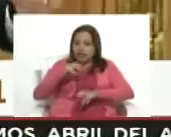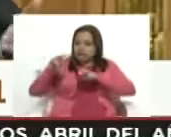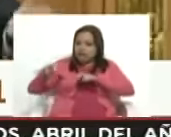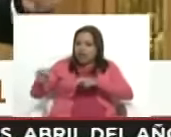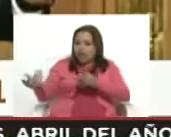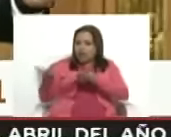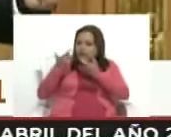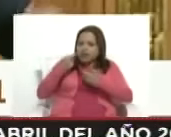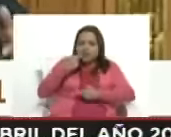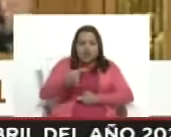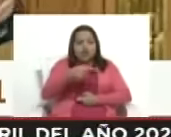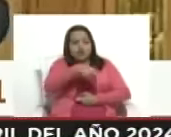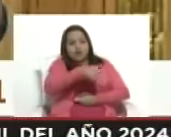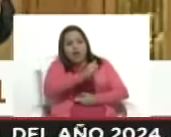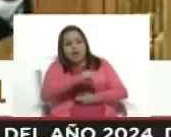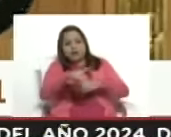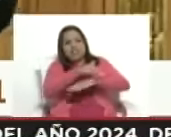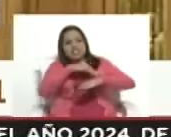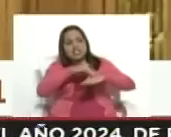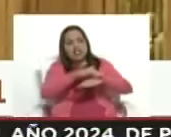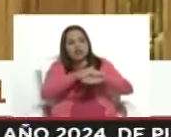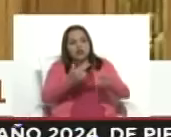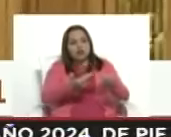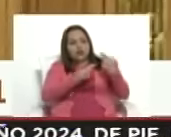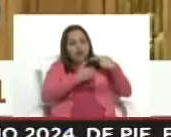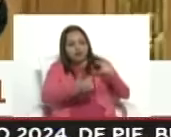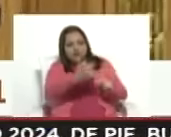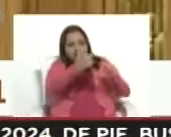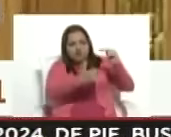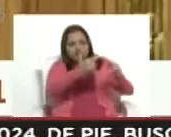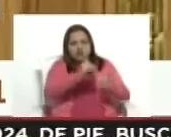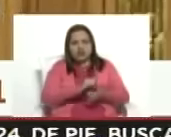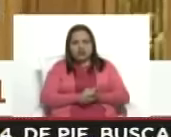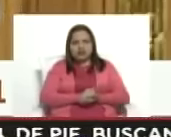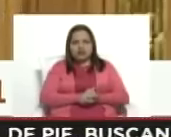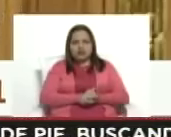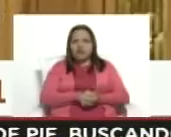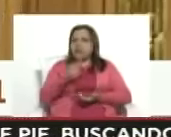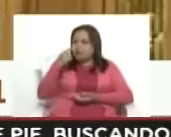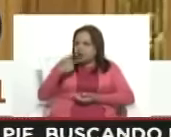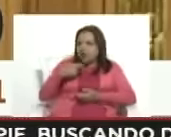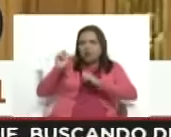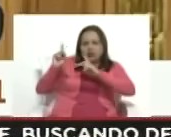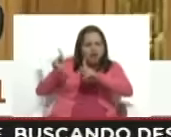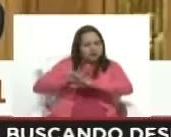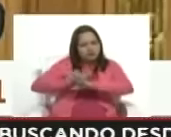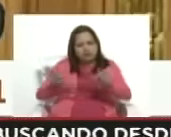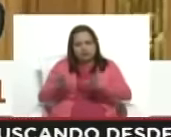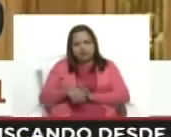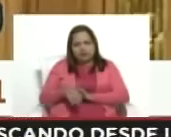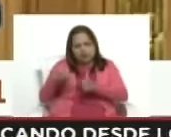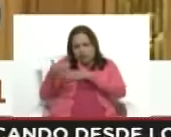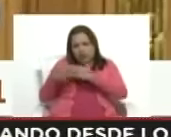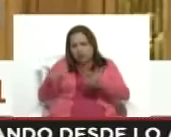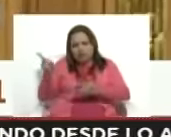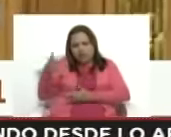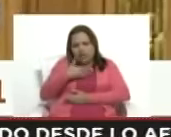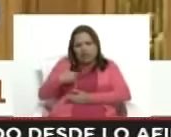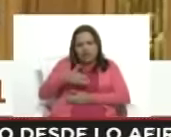anterior y me dijo, vas a recibir el Ministerio de Infraestructura. Lo que usted diga, mi comandante, si no, el Ministerio de Infraestructura.